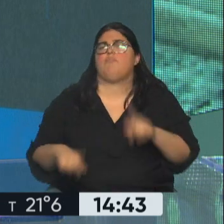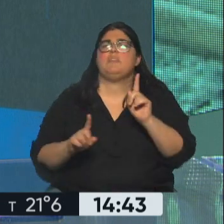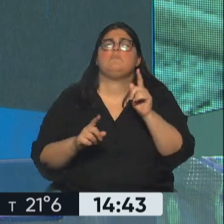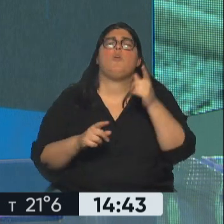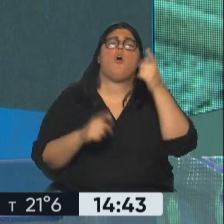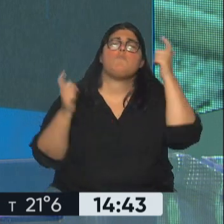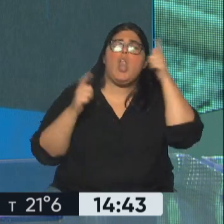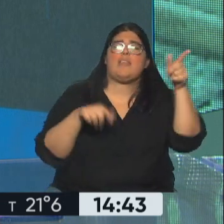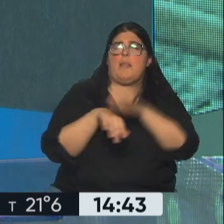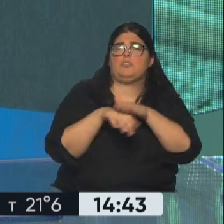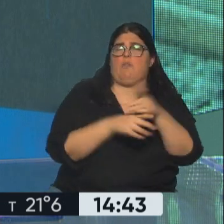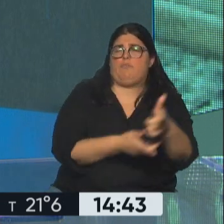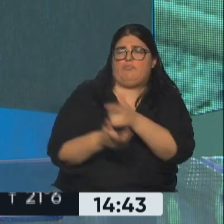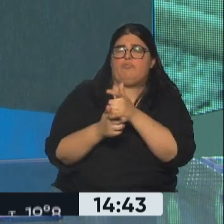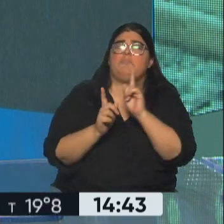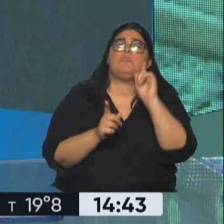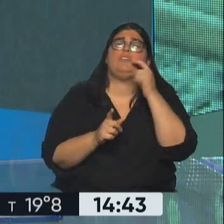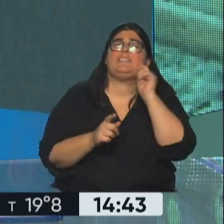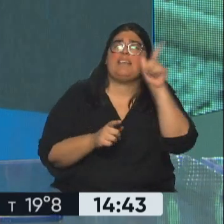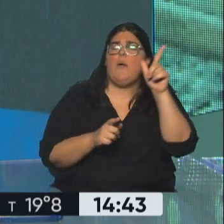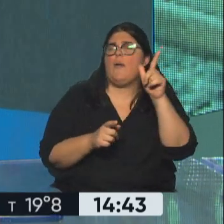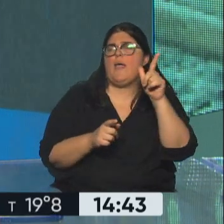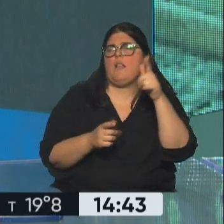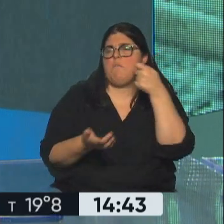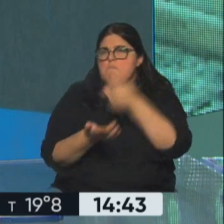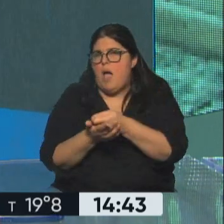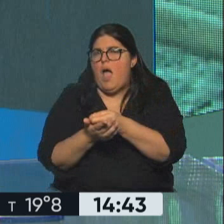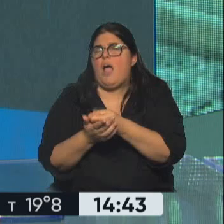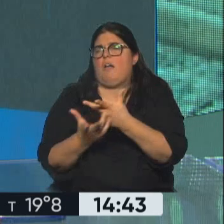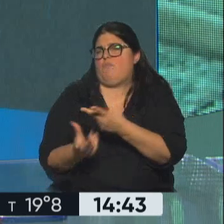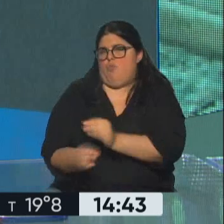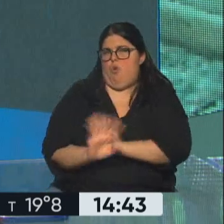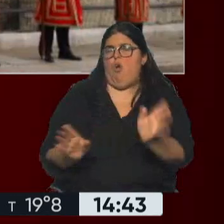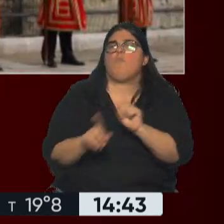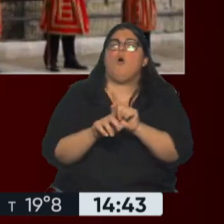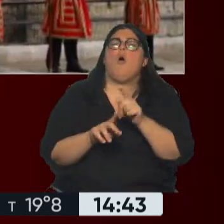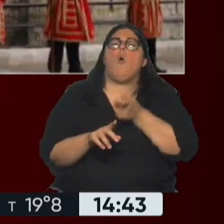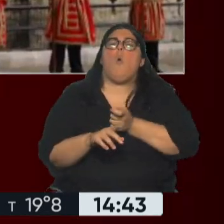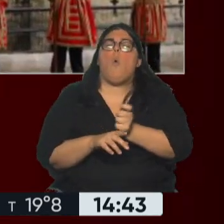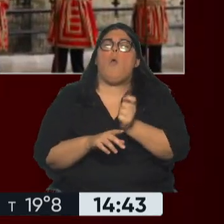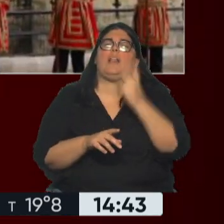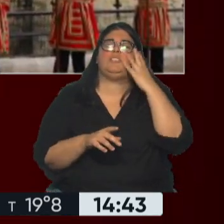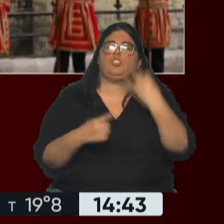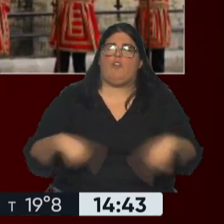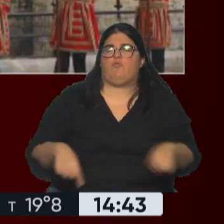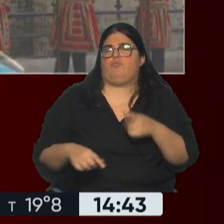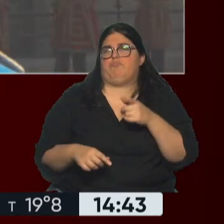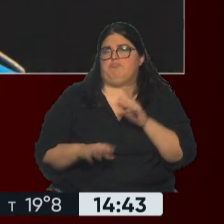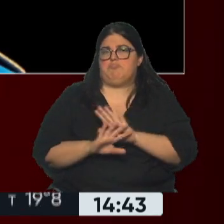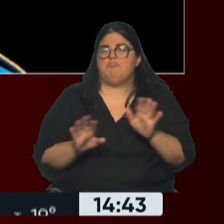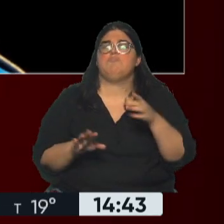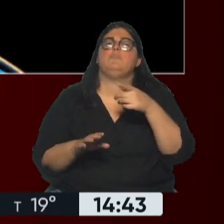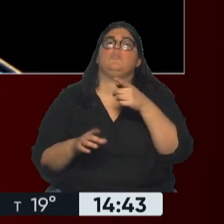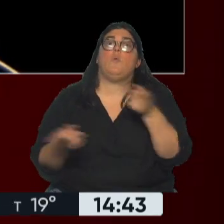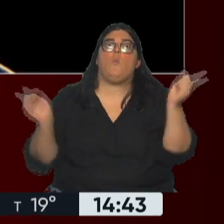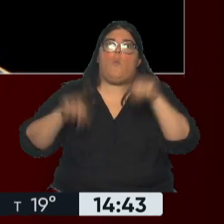monarquía, inclusive de Isabel, se negó a pagar y garantizó la impunidad para que no se juzgaran, justamente ahora vuelven a ponerse en